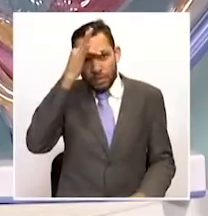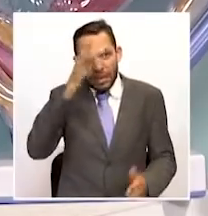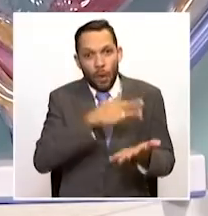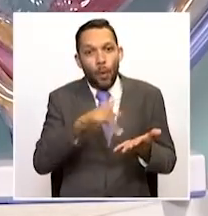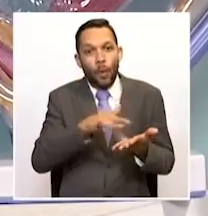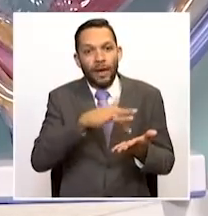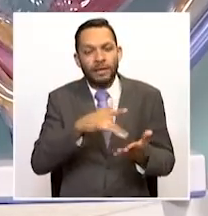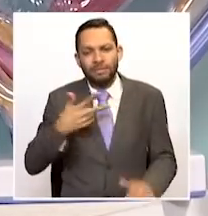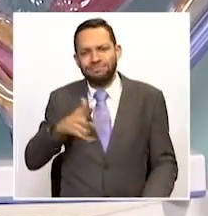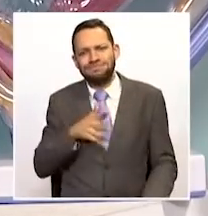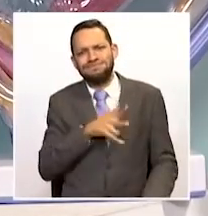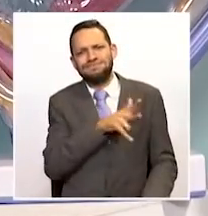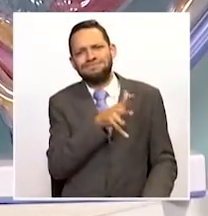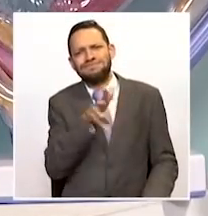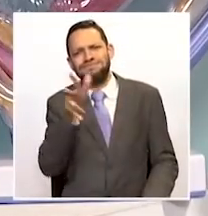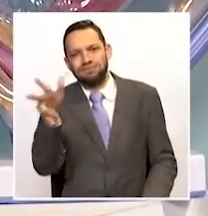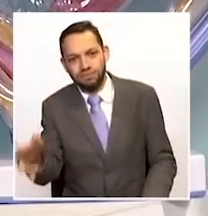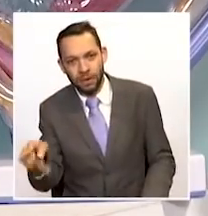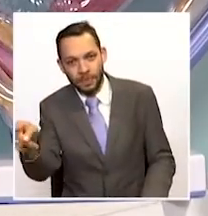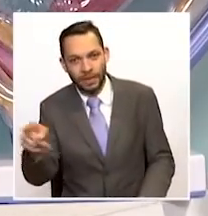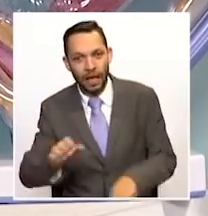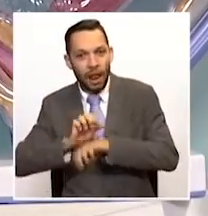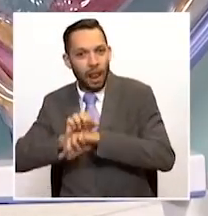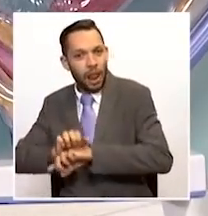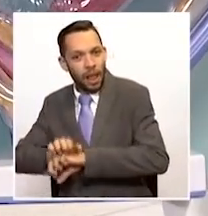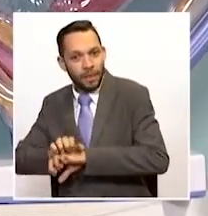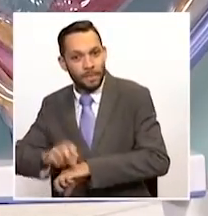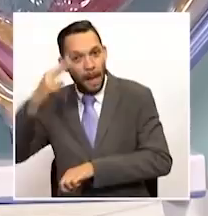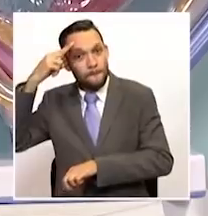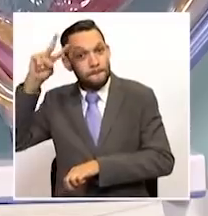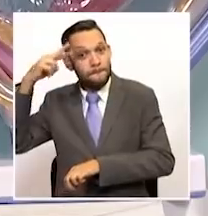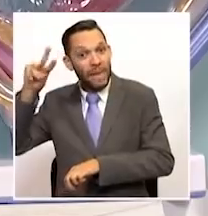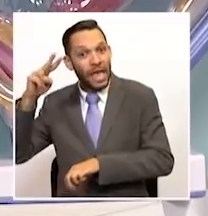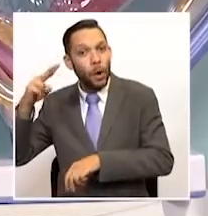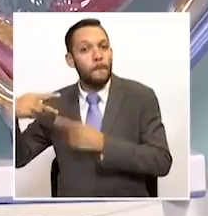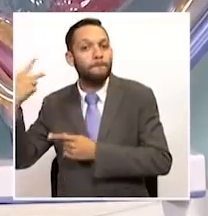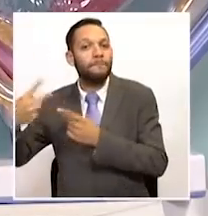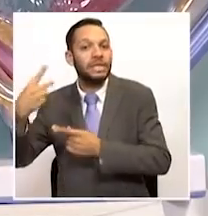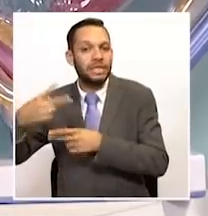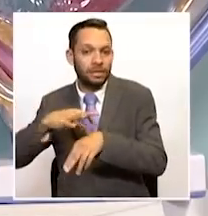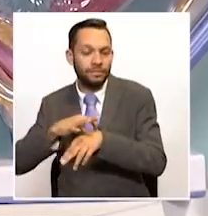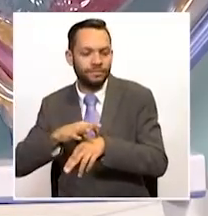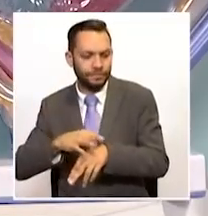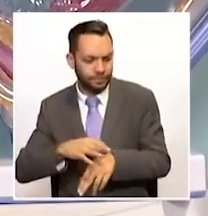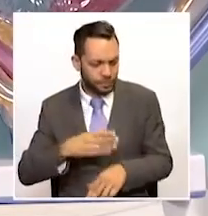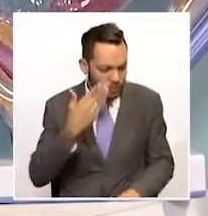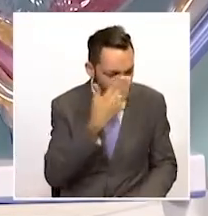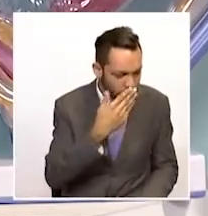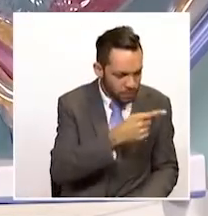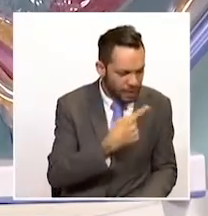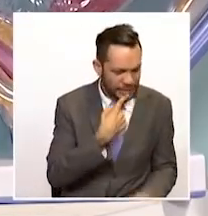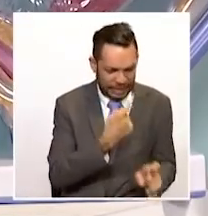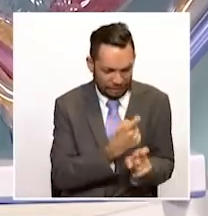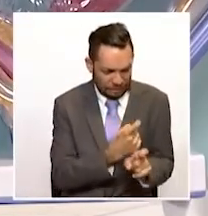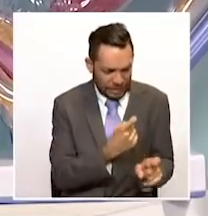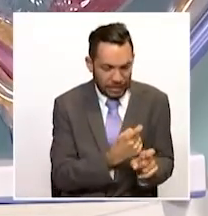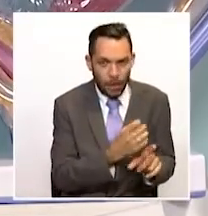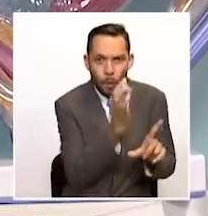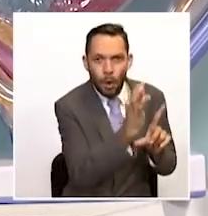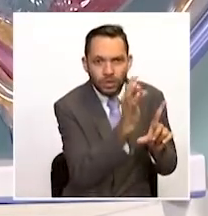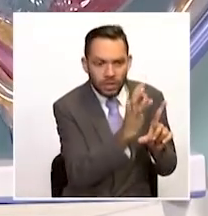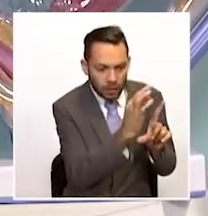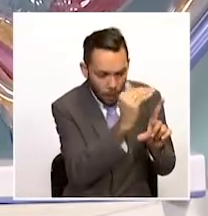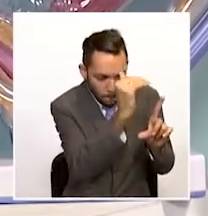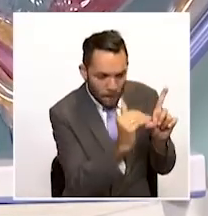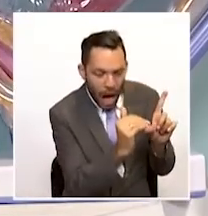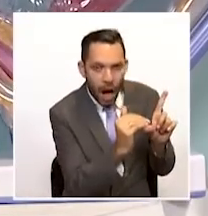suerte y con fortuna que se encontraba un cardiólogo mexicano en ese momento y me revisó y dijo no la saturación está súper bajita que